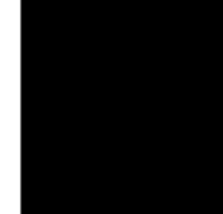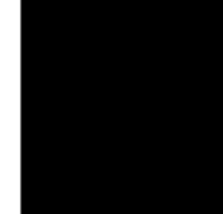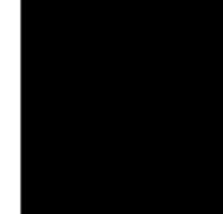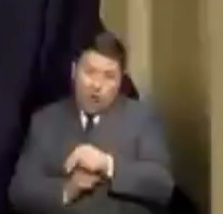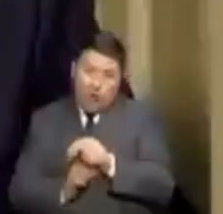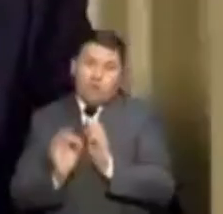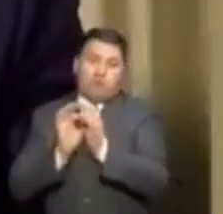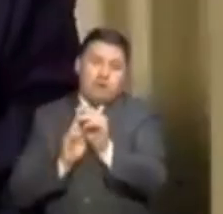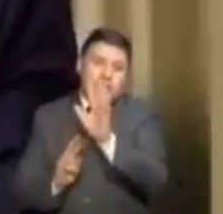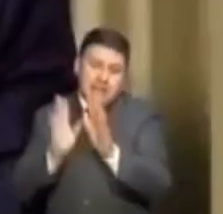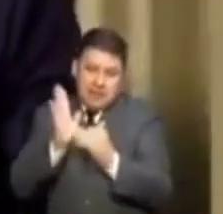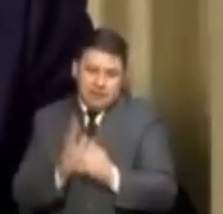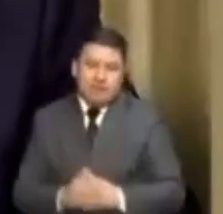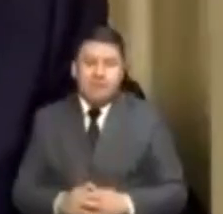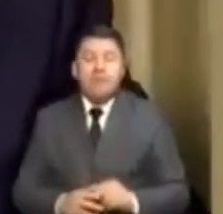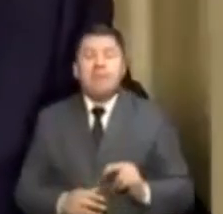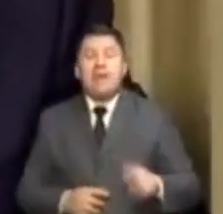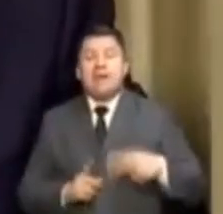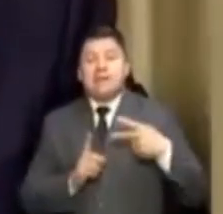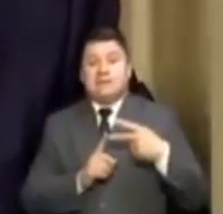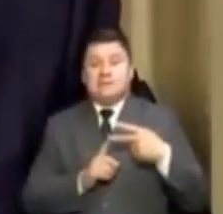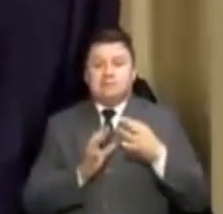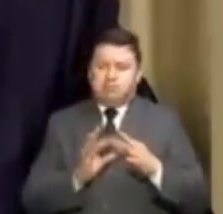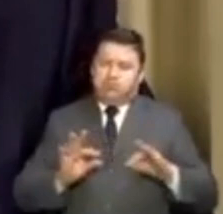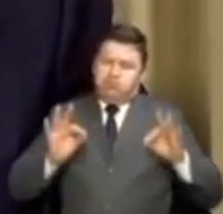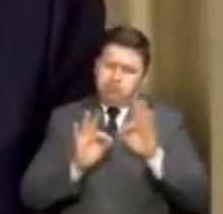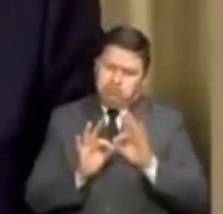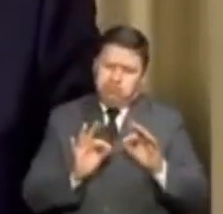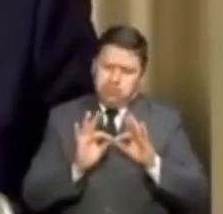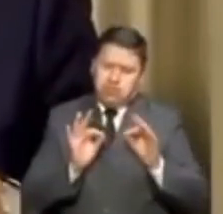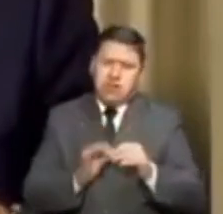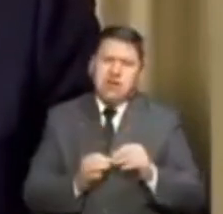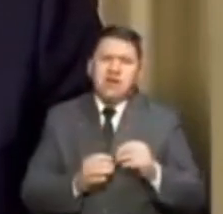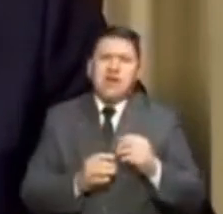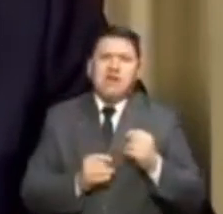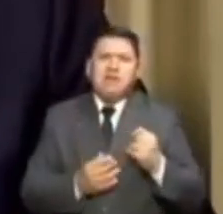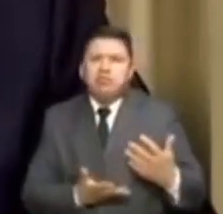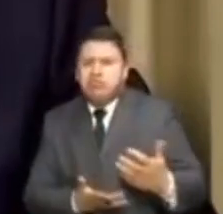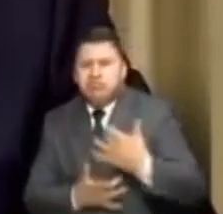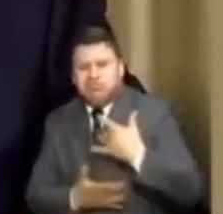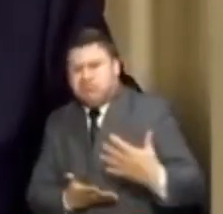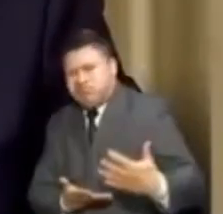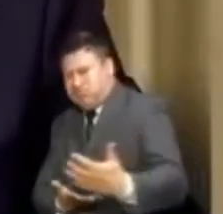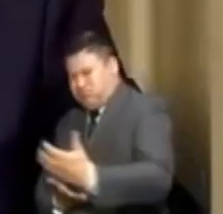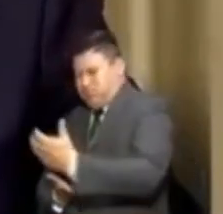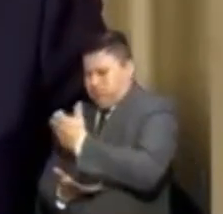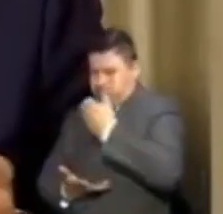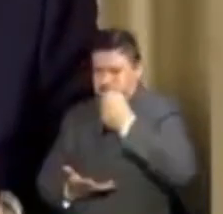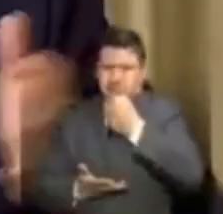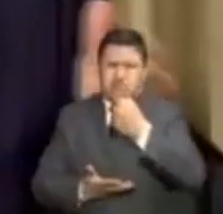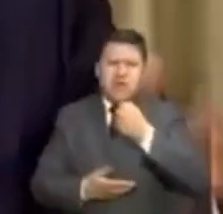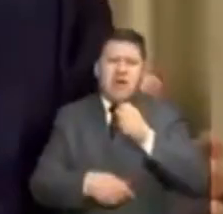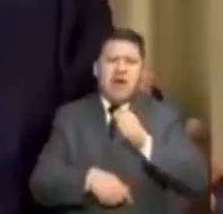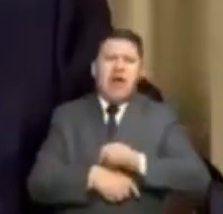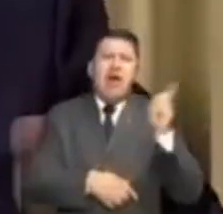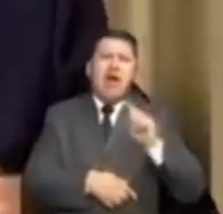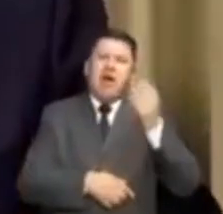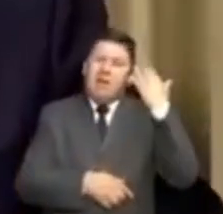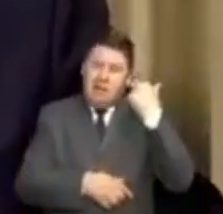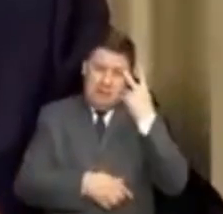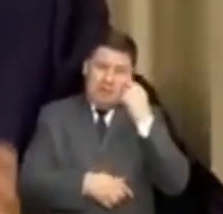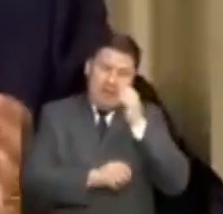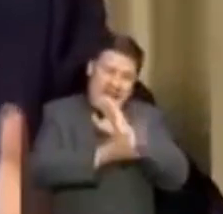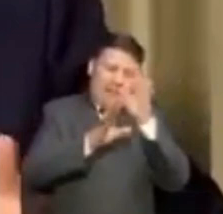persona encargada de llevar todo este proceso de el ingreso solidario. En este video, el director nacional de